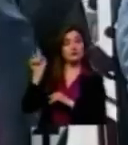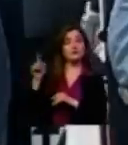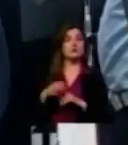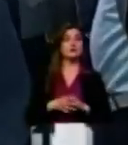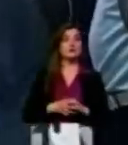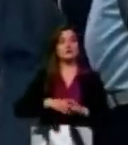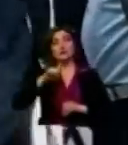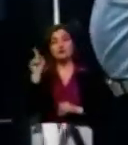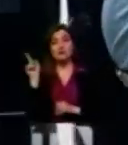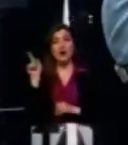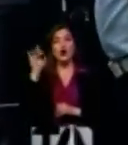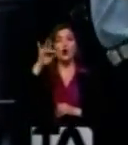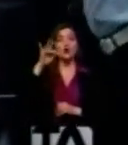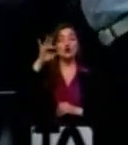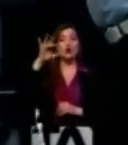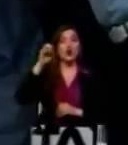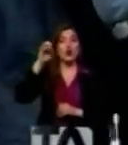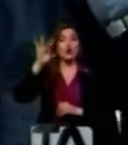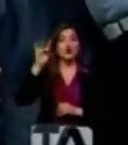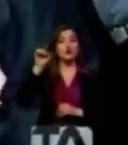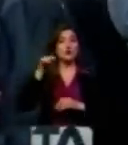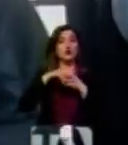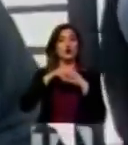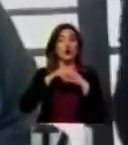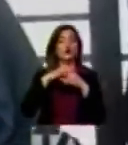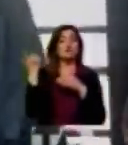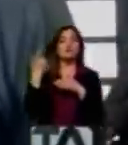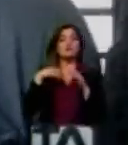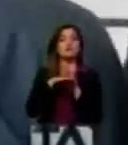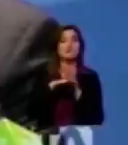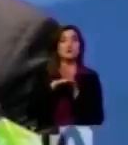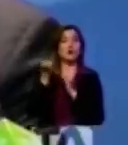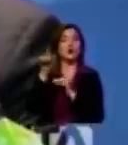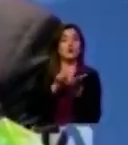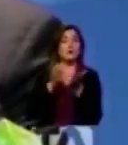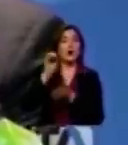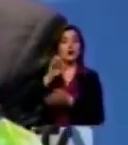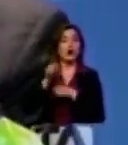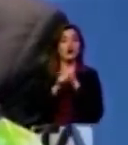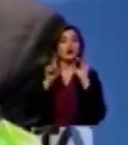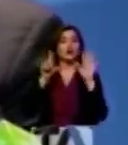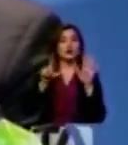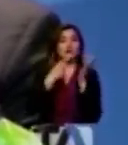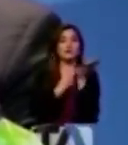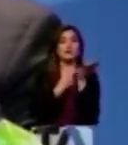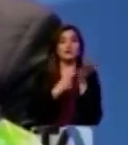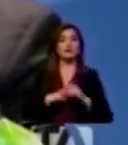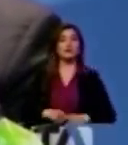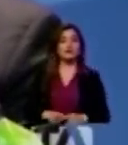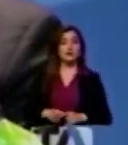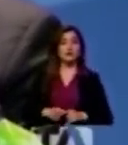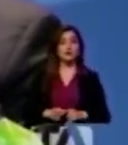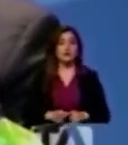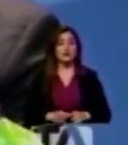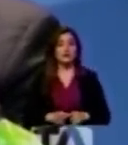Alvarado y 808 mil dólares en las cuentas de su hermano Fernando en los 7 años analizados, así